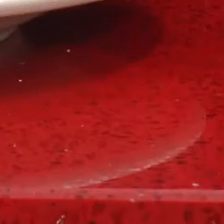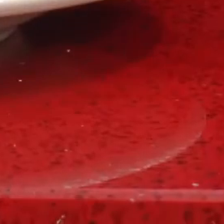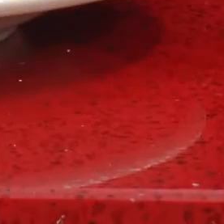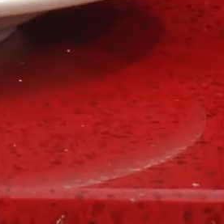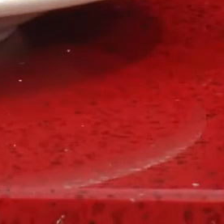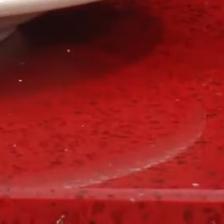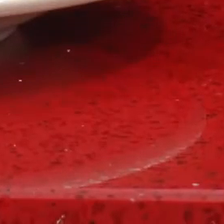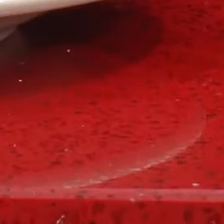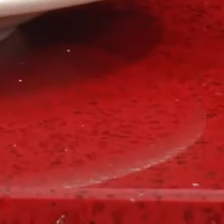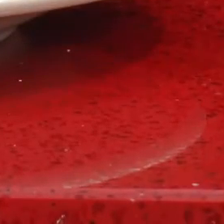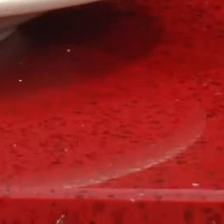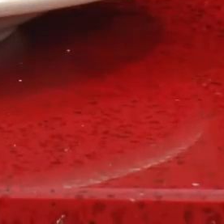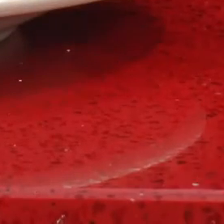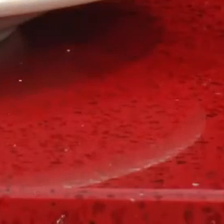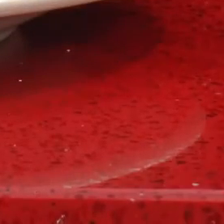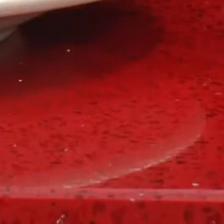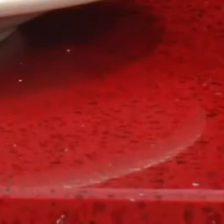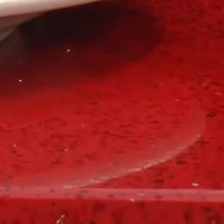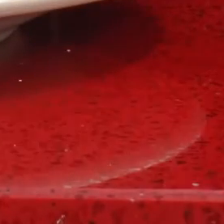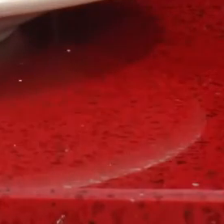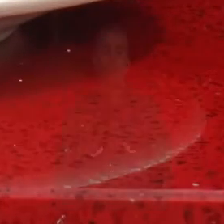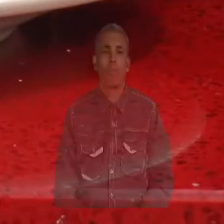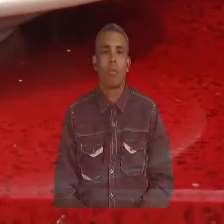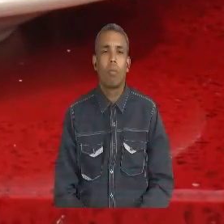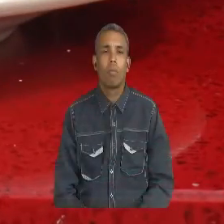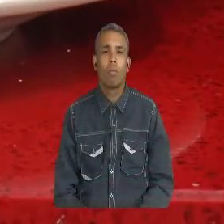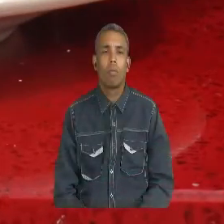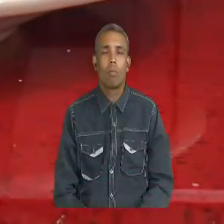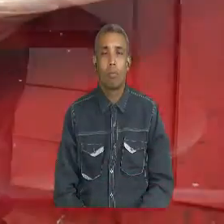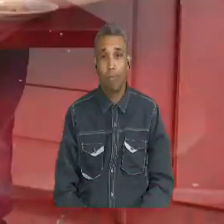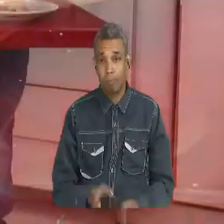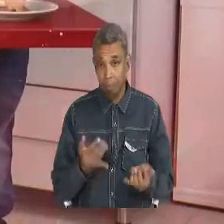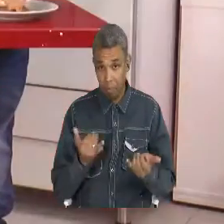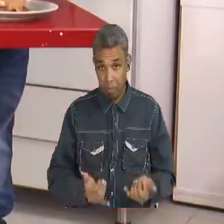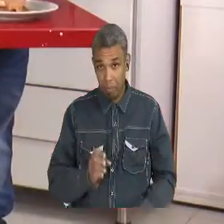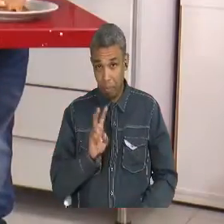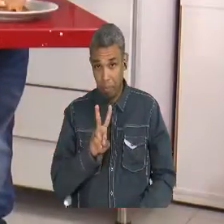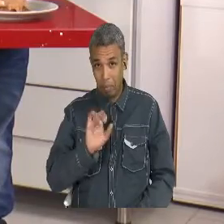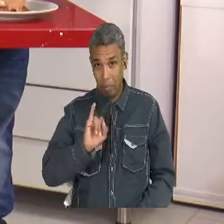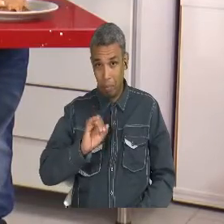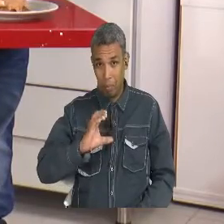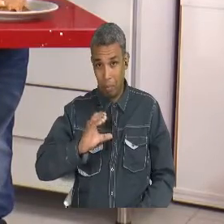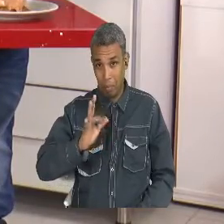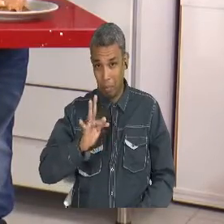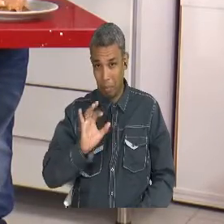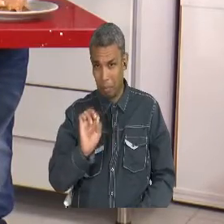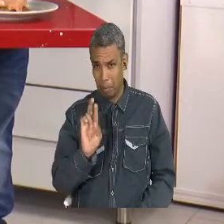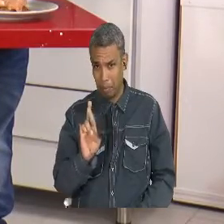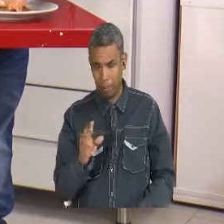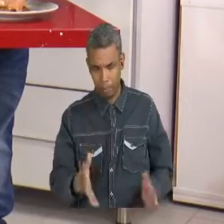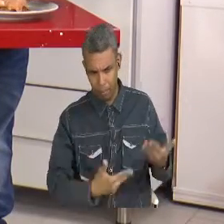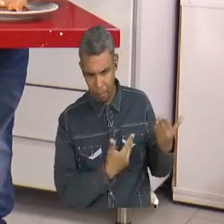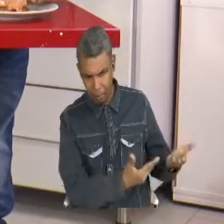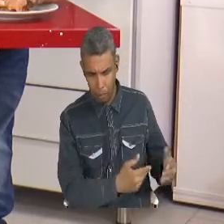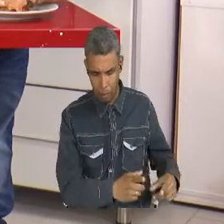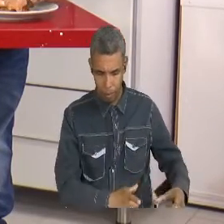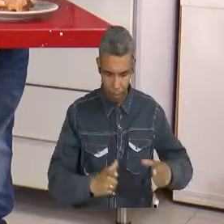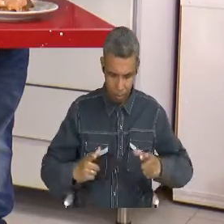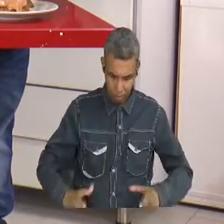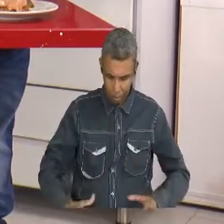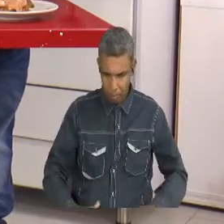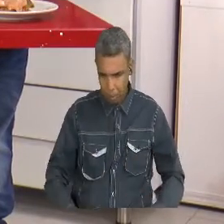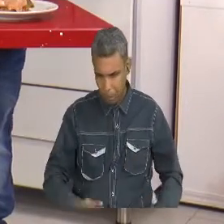Y ahora sí llegó el reto para este caballero, Víctor Bolaños, hoy en A Pedir de Boca, y nos va a mostrar entonces cómo hacer un ensamble de su parte